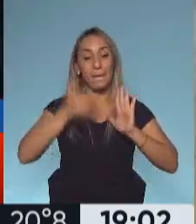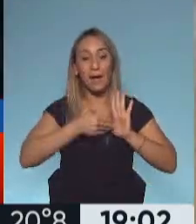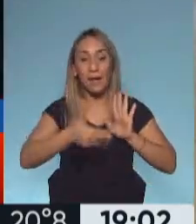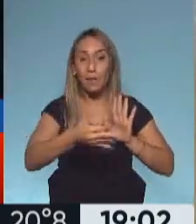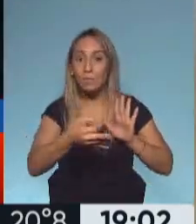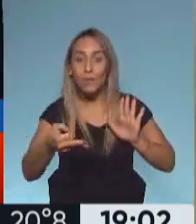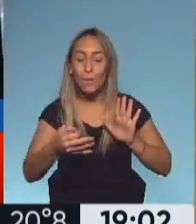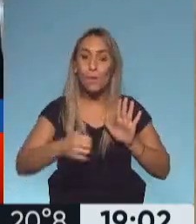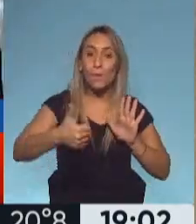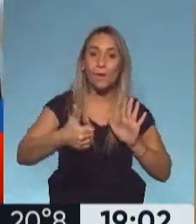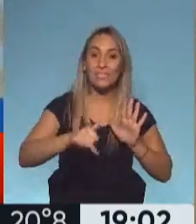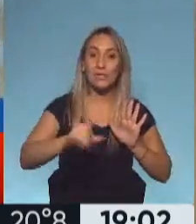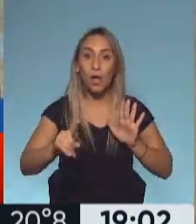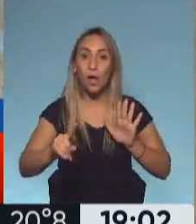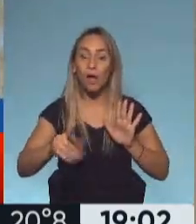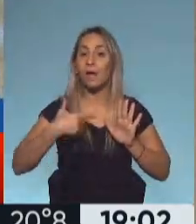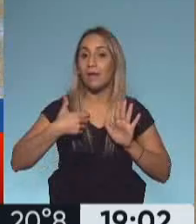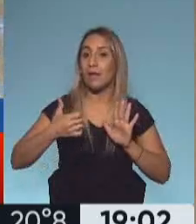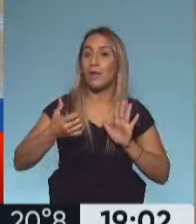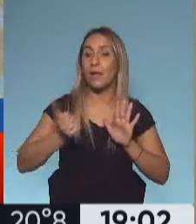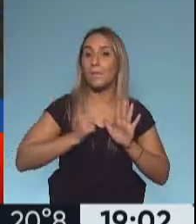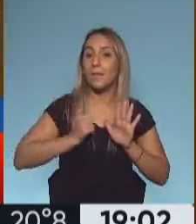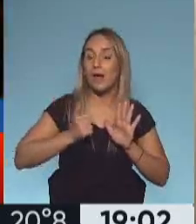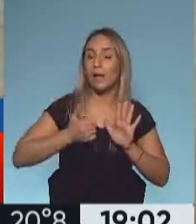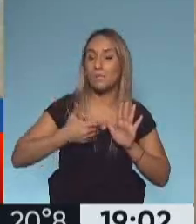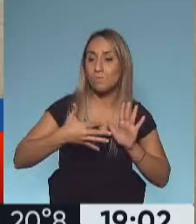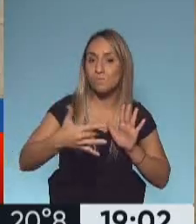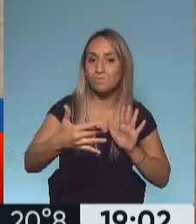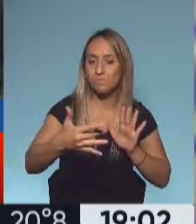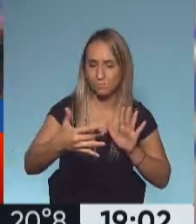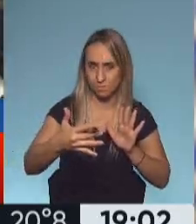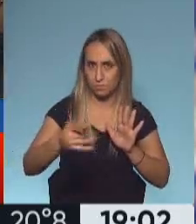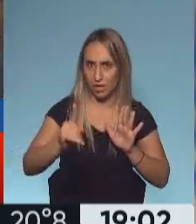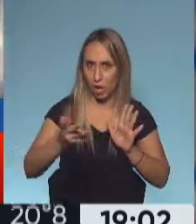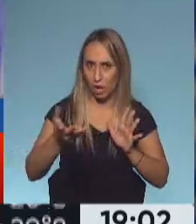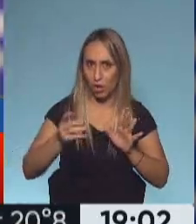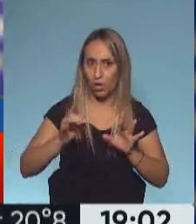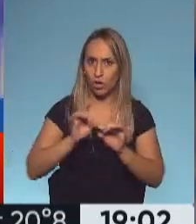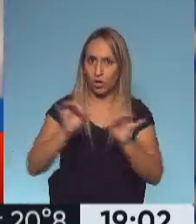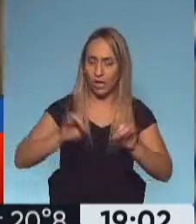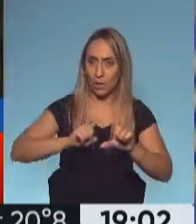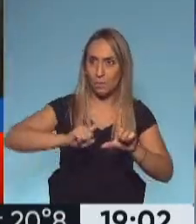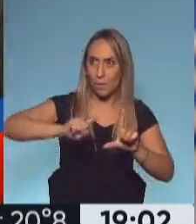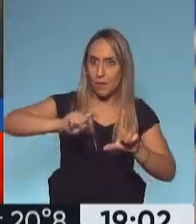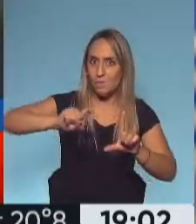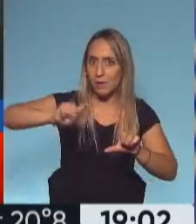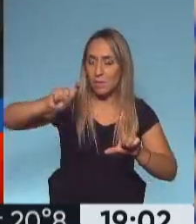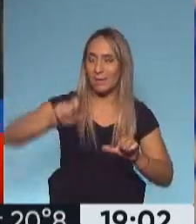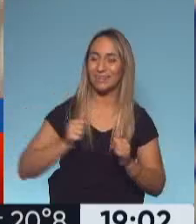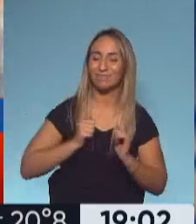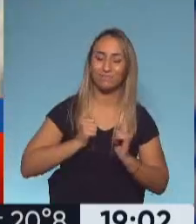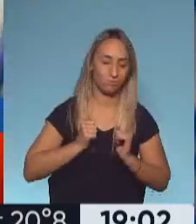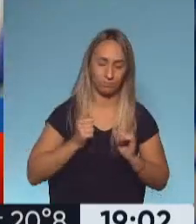para saber si esas medidas tenían éxito o no, había que esperar varios días más. Y los números son acuciantes, digamos, ¿no? Había que